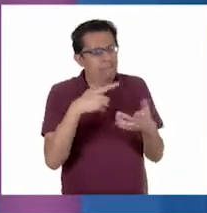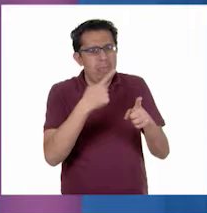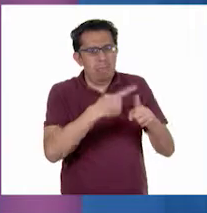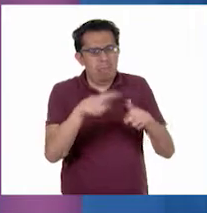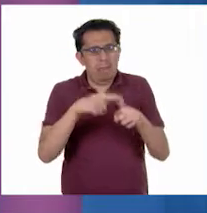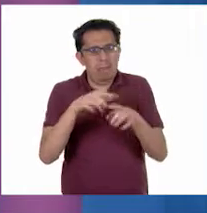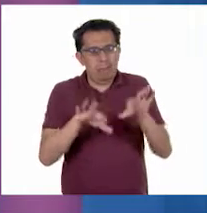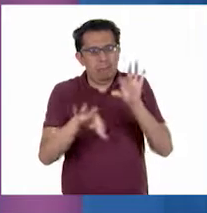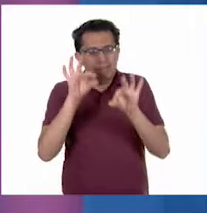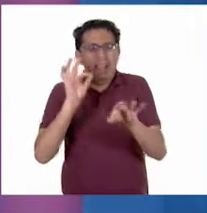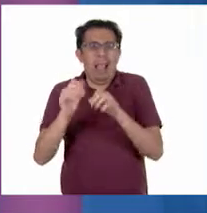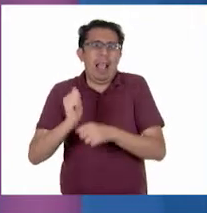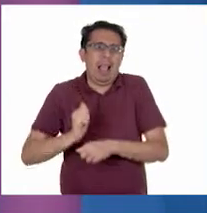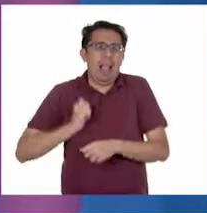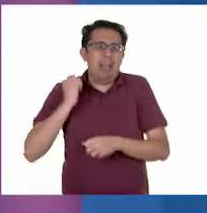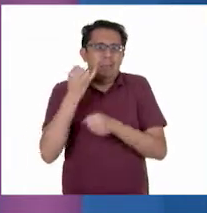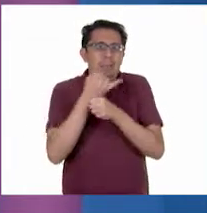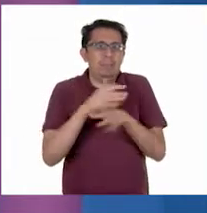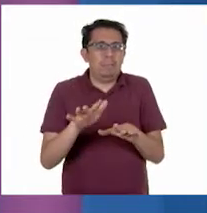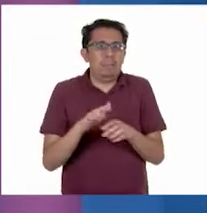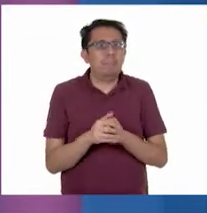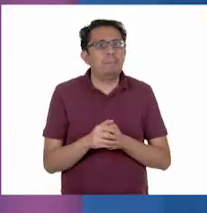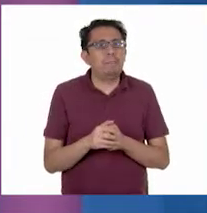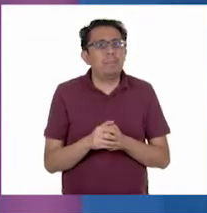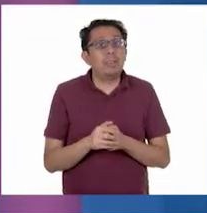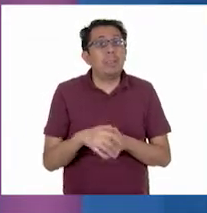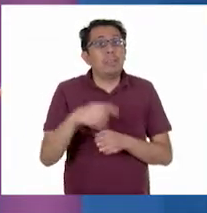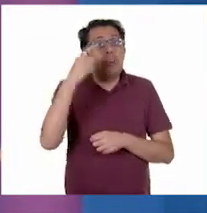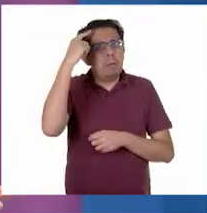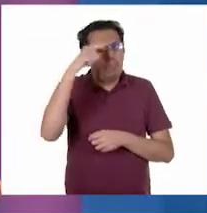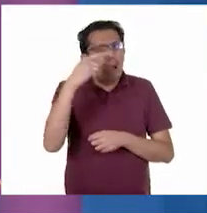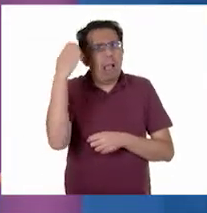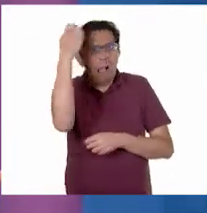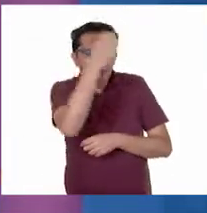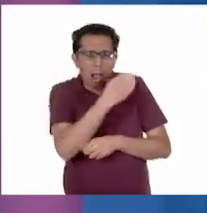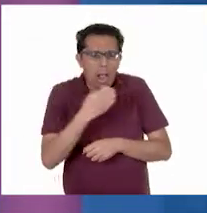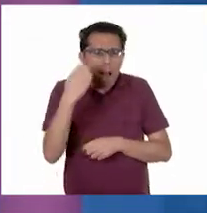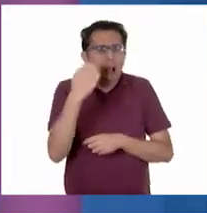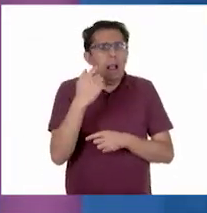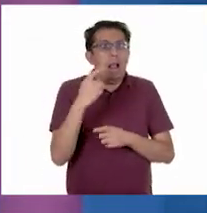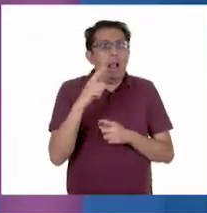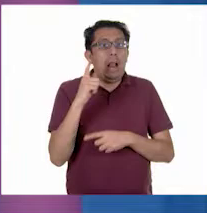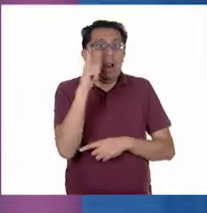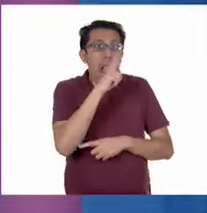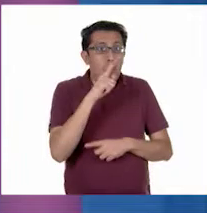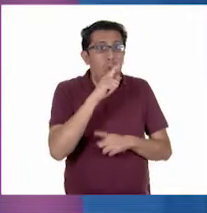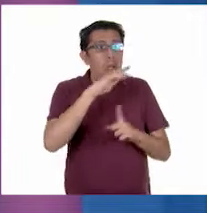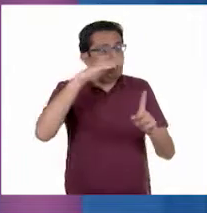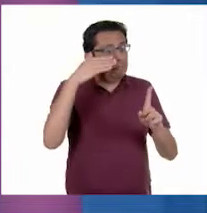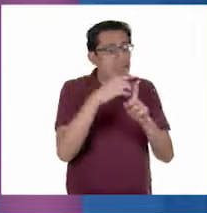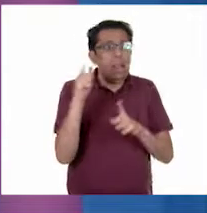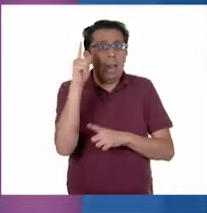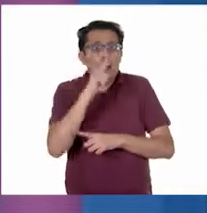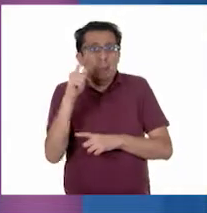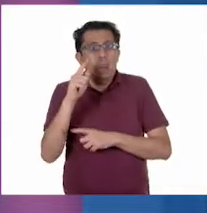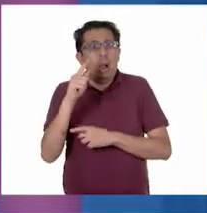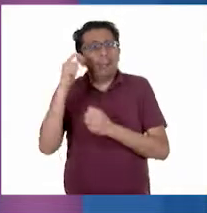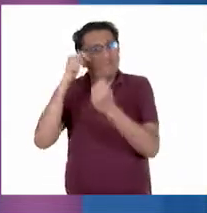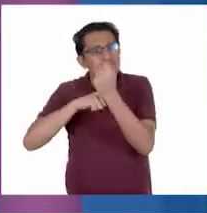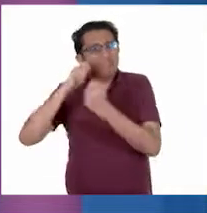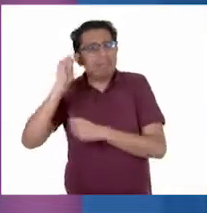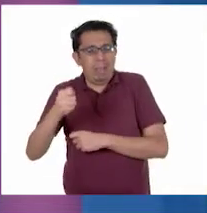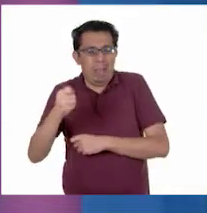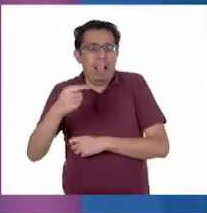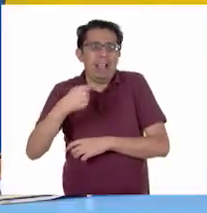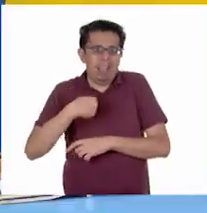textos que ya había elegido para analizar cómo utilizan el lenguaje figurado y descifrar qué dicen realmente. Claro, para